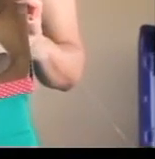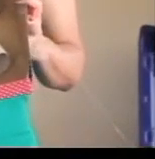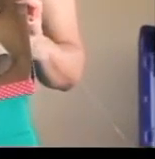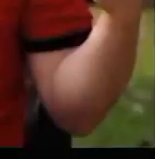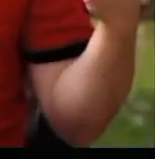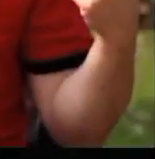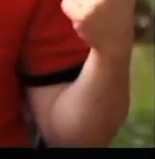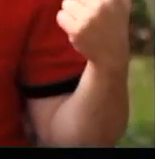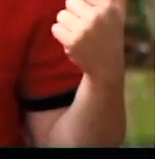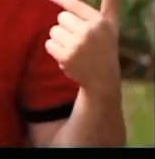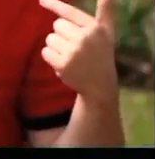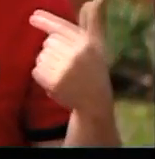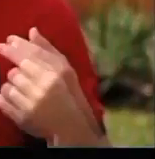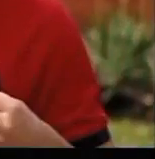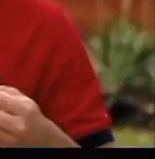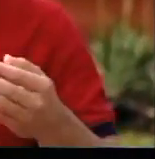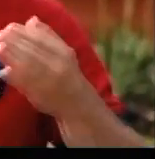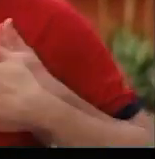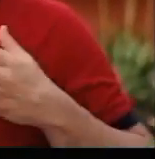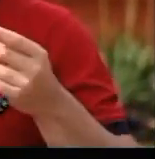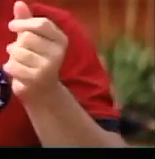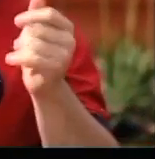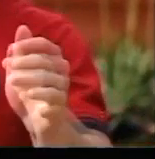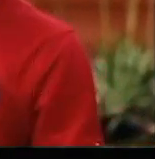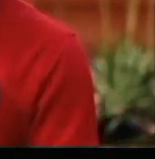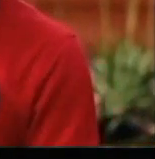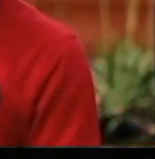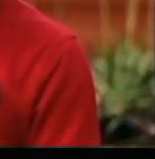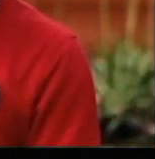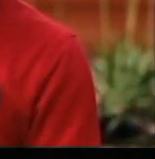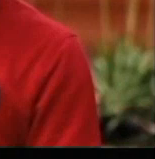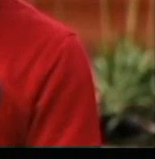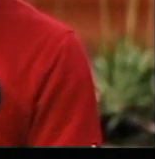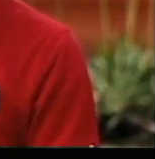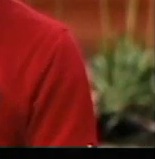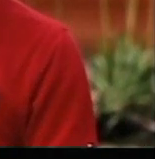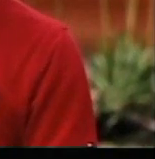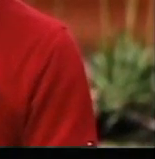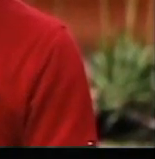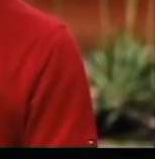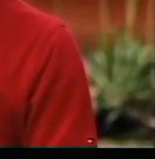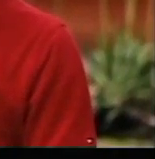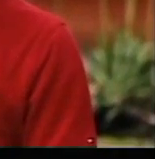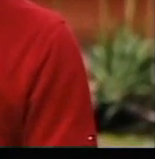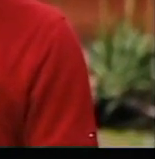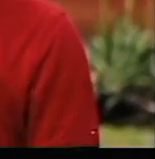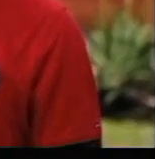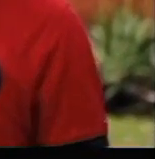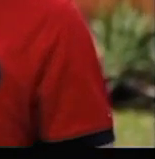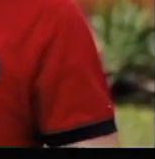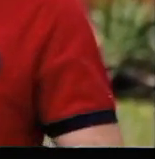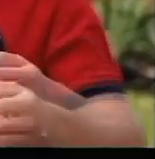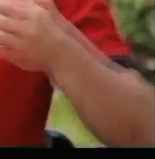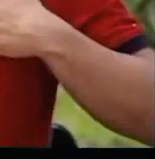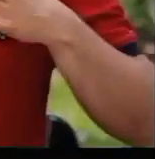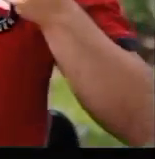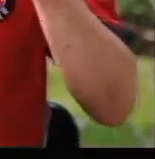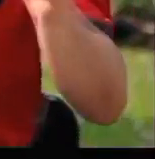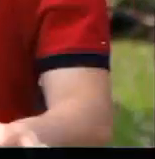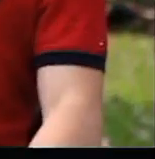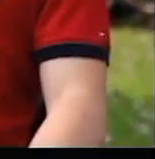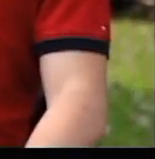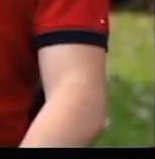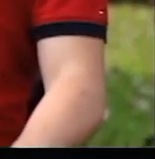programa Aprendo en Casa del Ministerio de Educación. Este espacio ha sido diseñado para ti, para que en